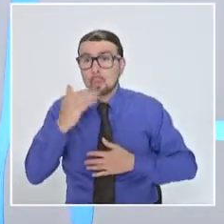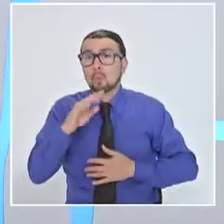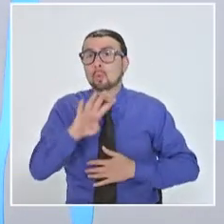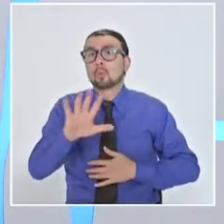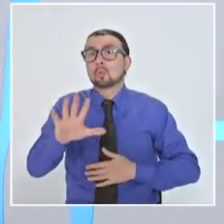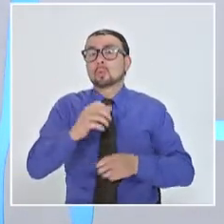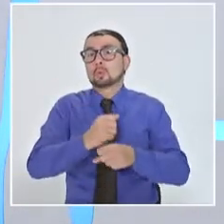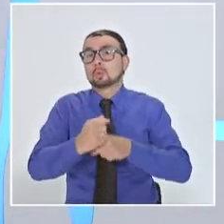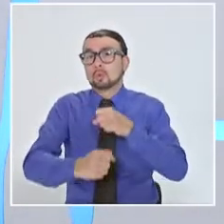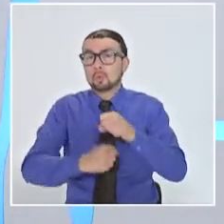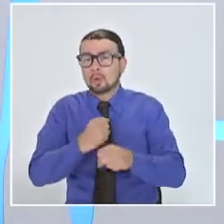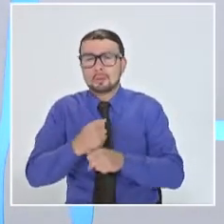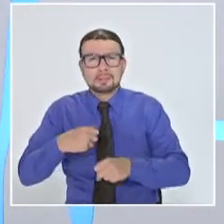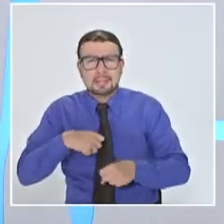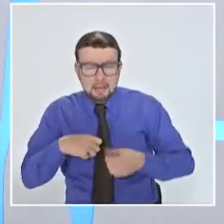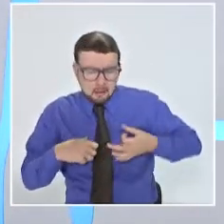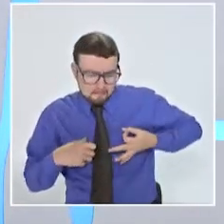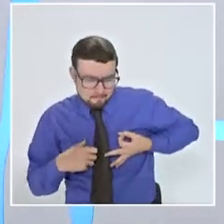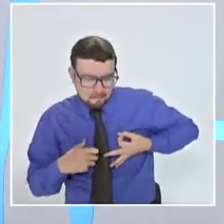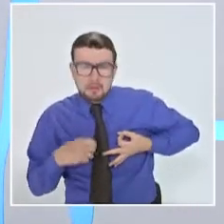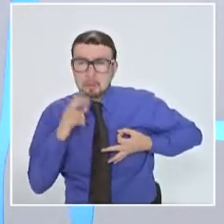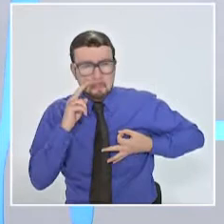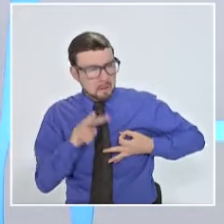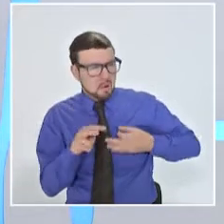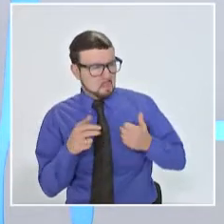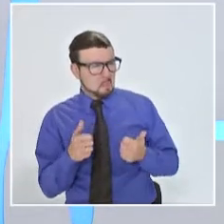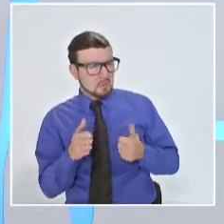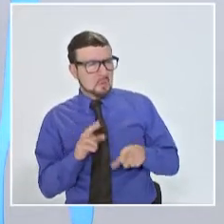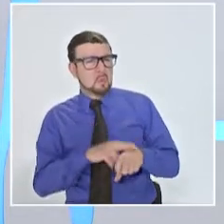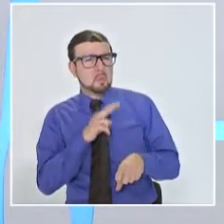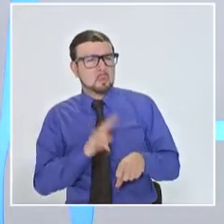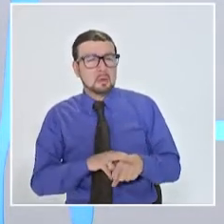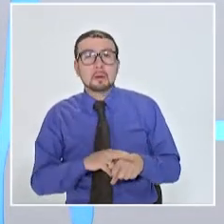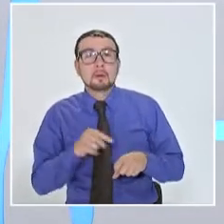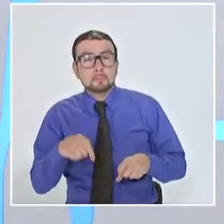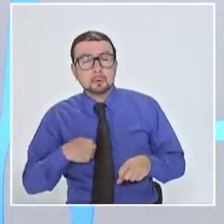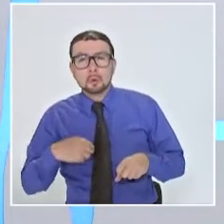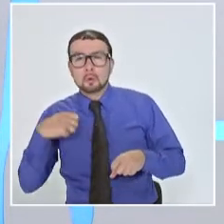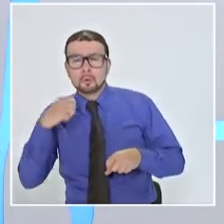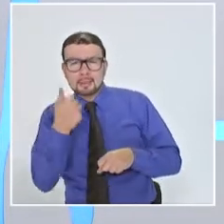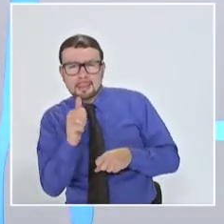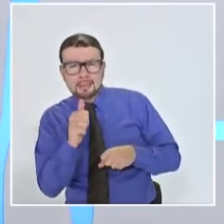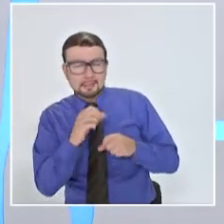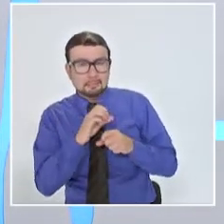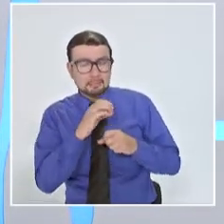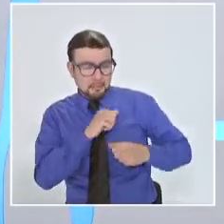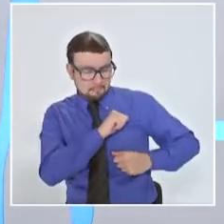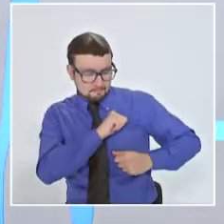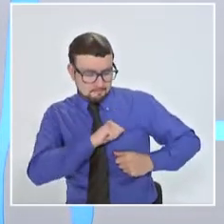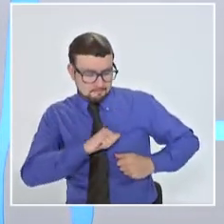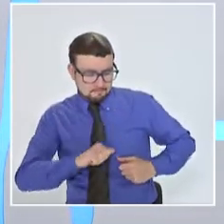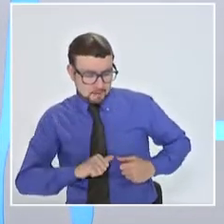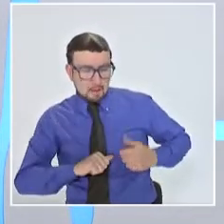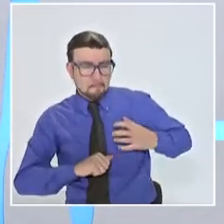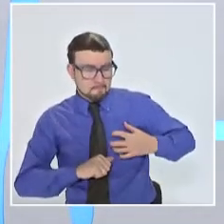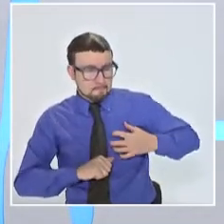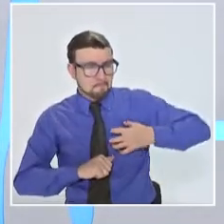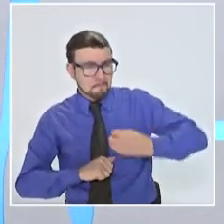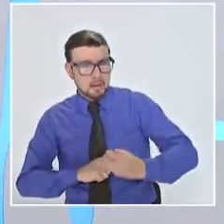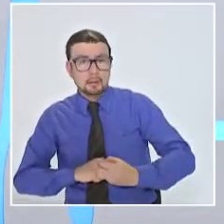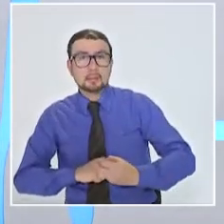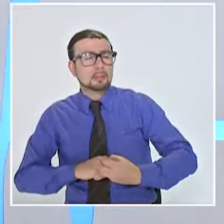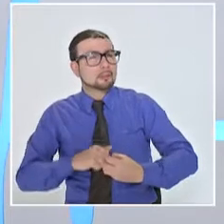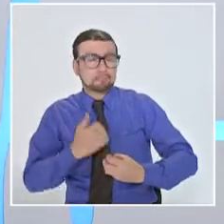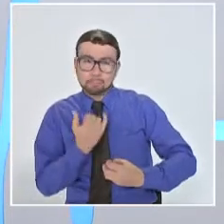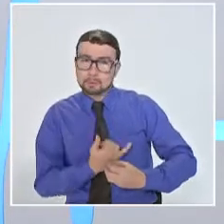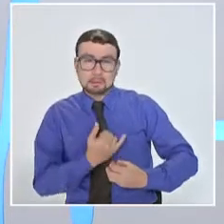años que tiene una bolita porque la veo muy benigna, le tallo un colgajo de 10 centímetros, le retiro el tumor, contaminé todo